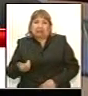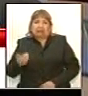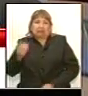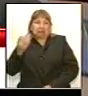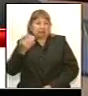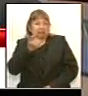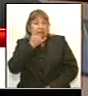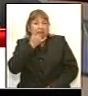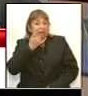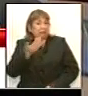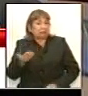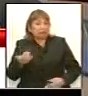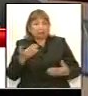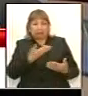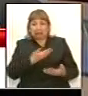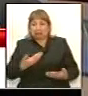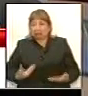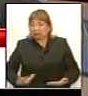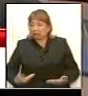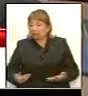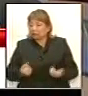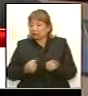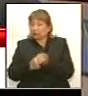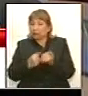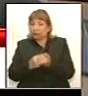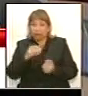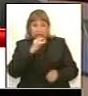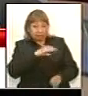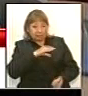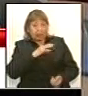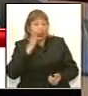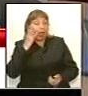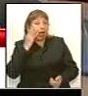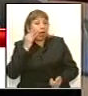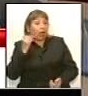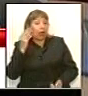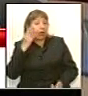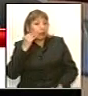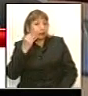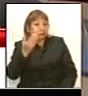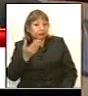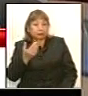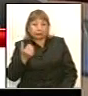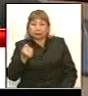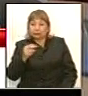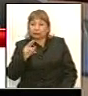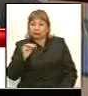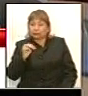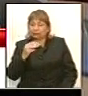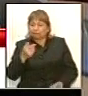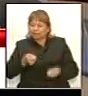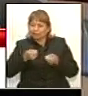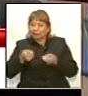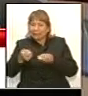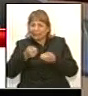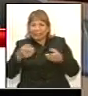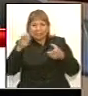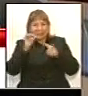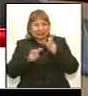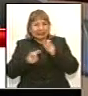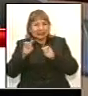está pasando en el gobierno. En vez de aprovechar toda esta experiencia, como bien decía la congresista Aramayo, de retener a las personas que